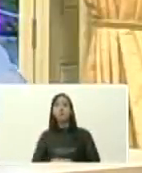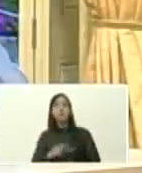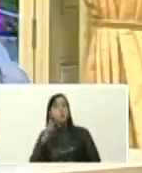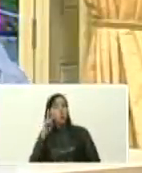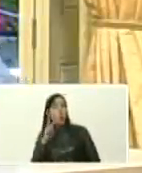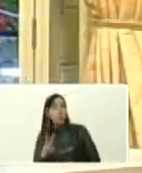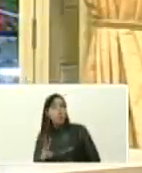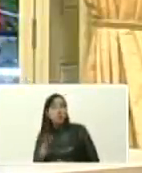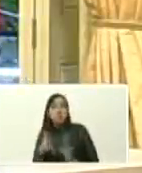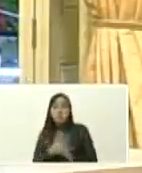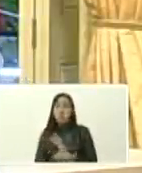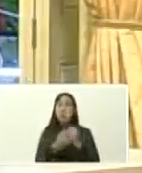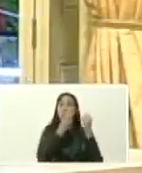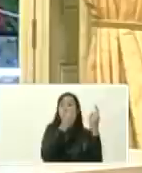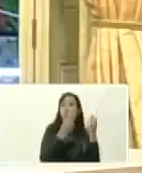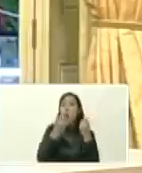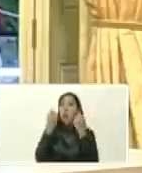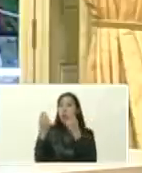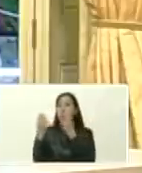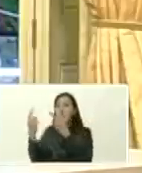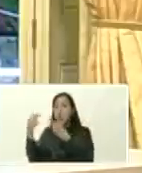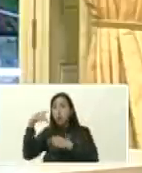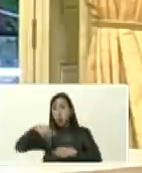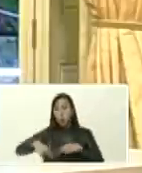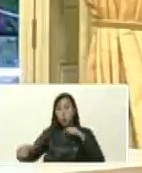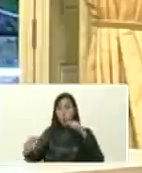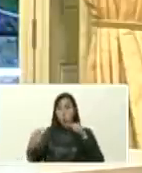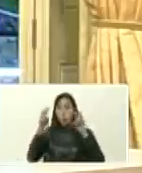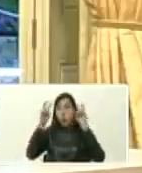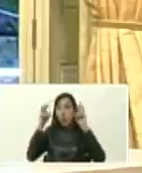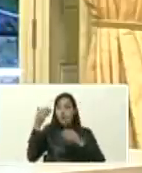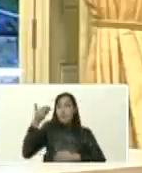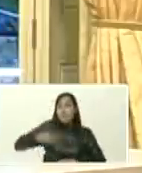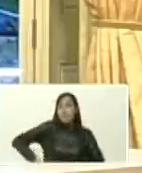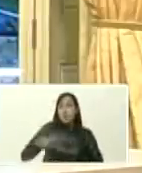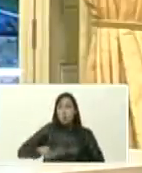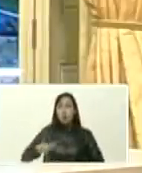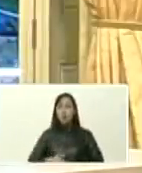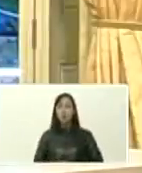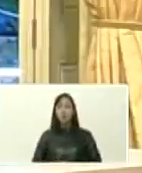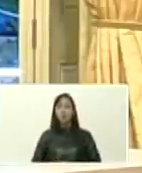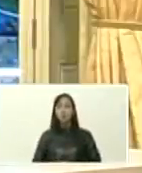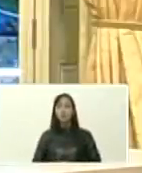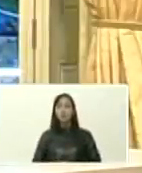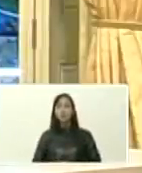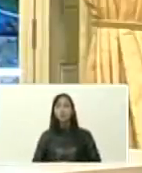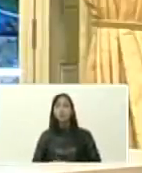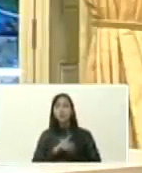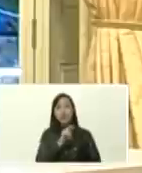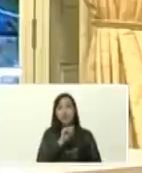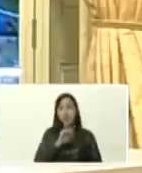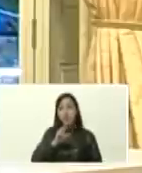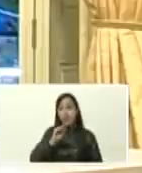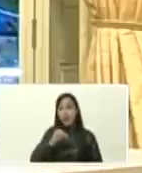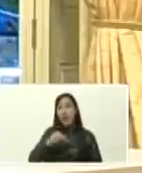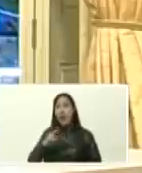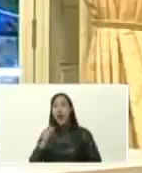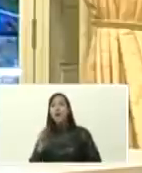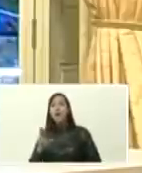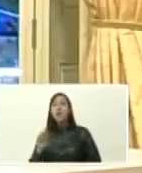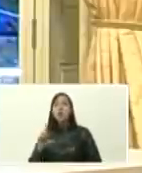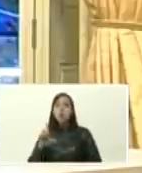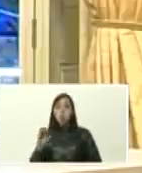exportador, que es el centro del acto del día de hoy. Vamos a Tinaquillo, tierra natal de